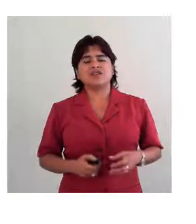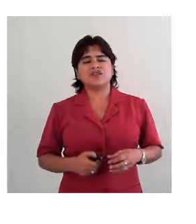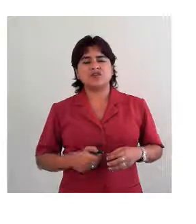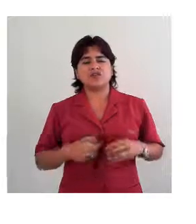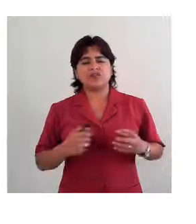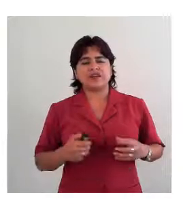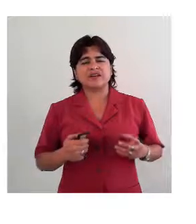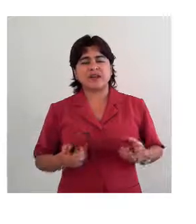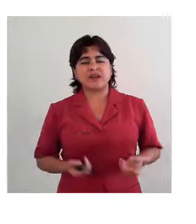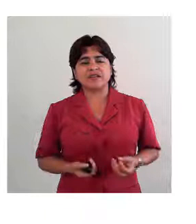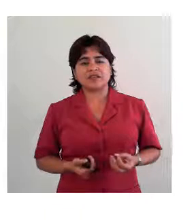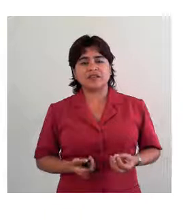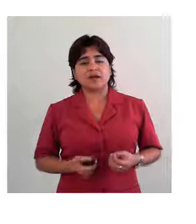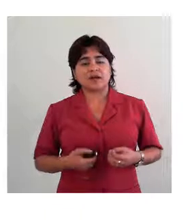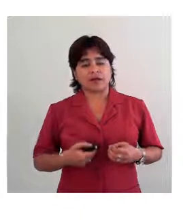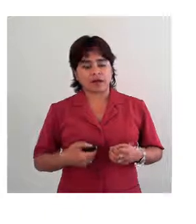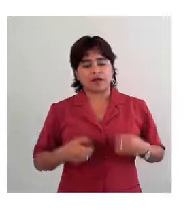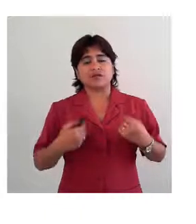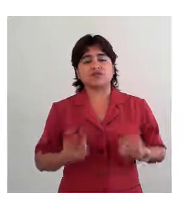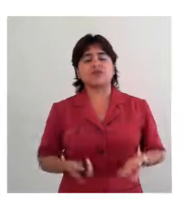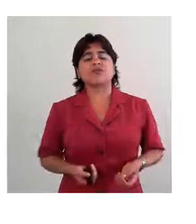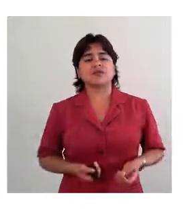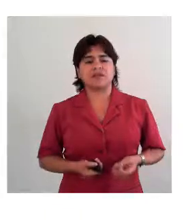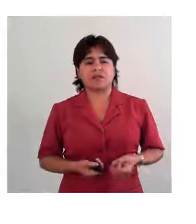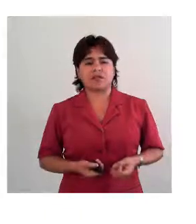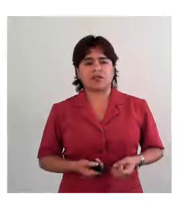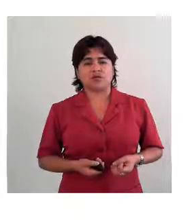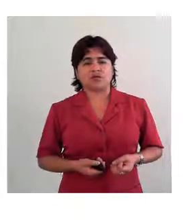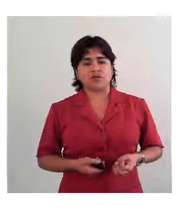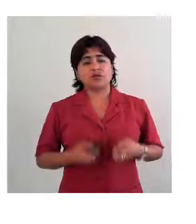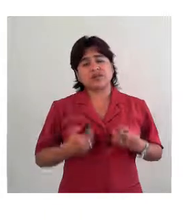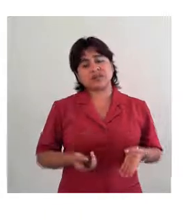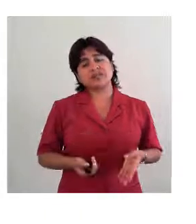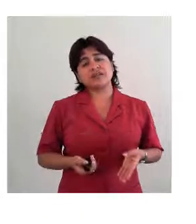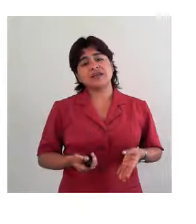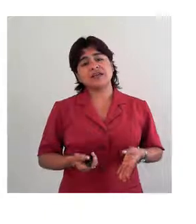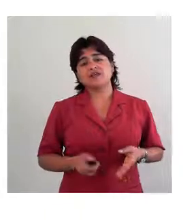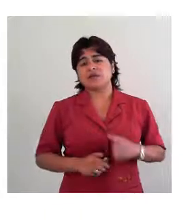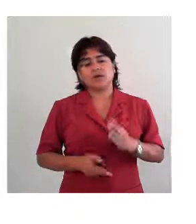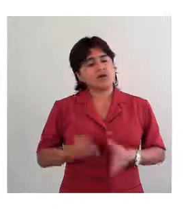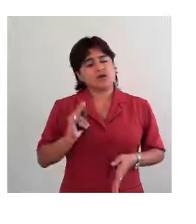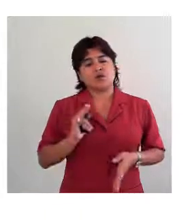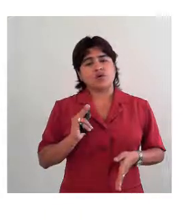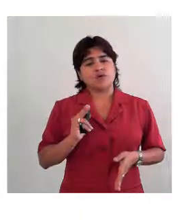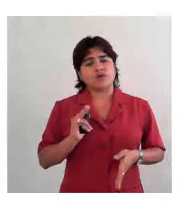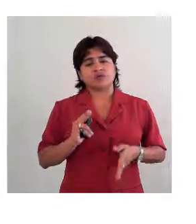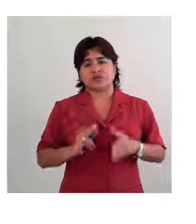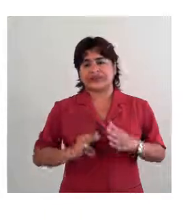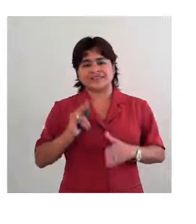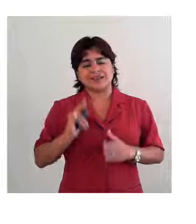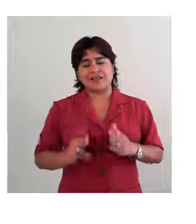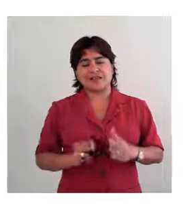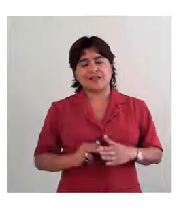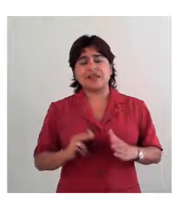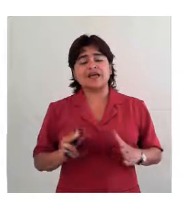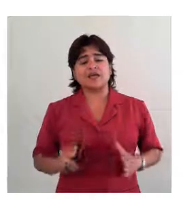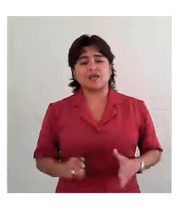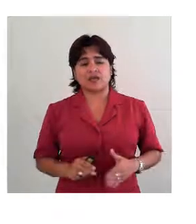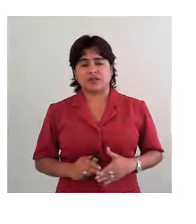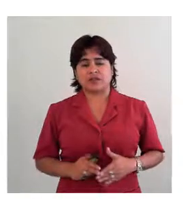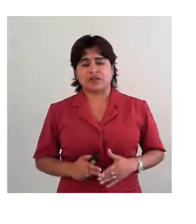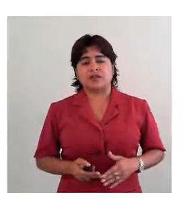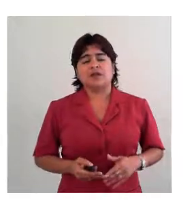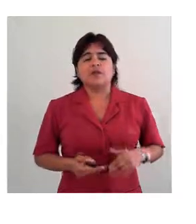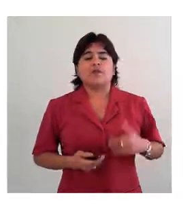toda situación adversa o negativa que nos lleve al desarrollo. Una vez que se dé eso, nos vamos hacia adelante y nadie